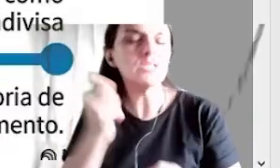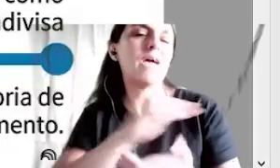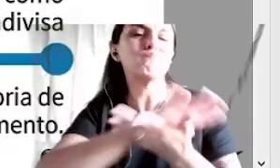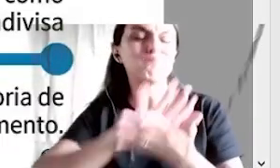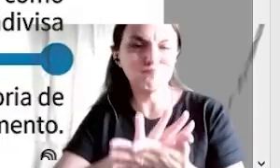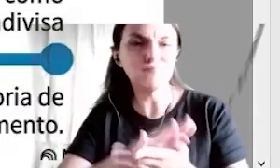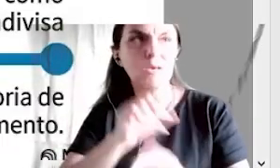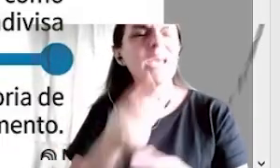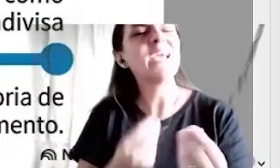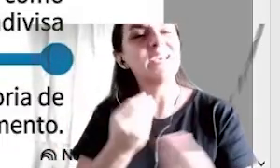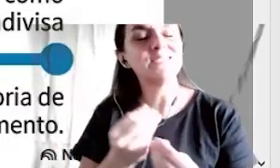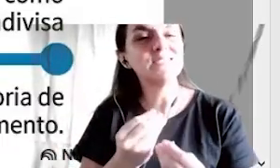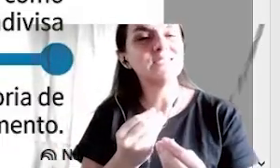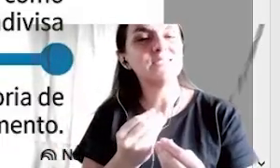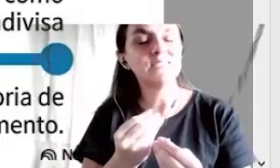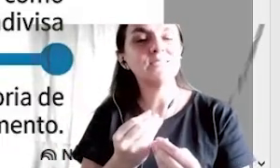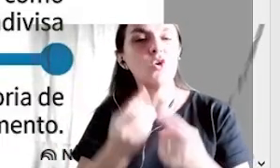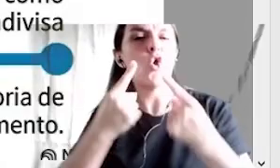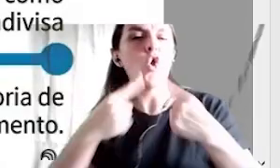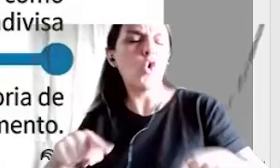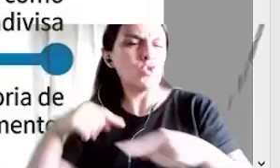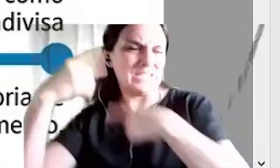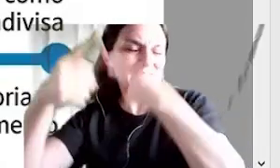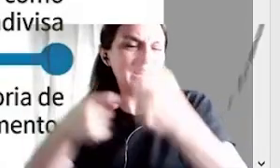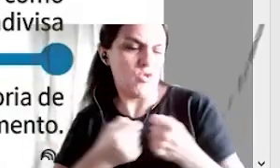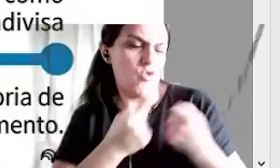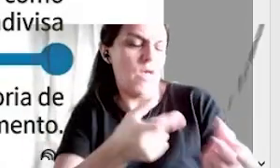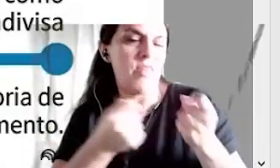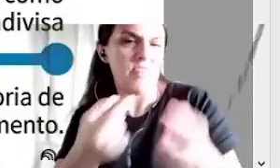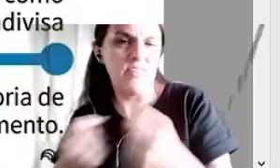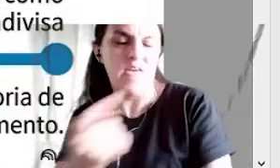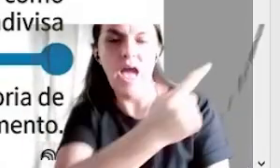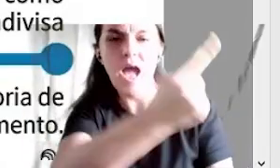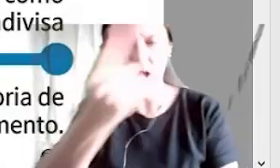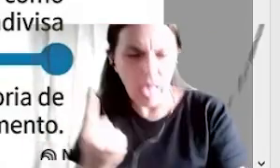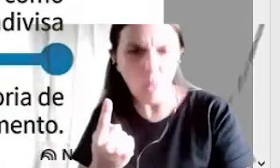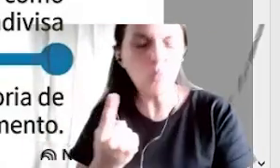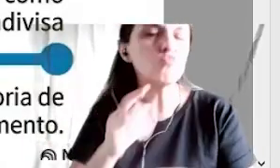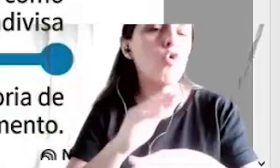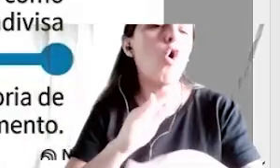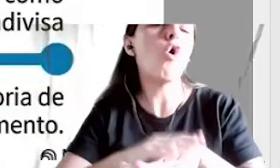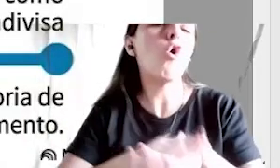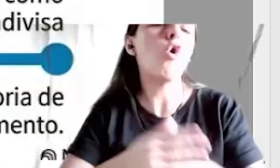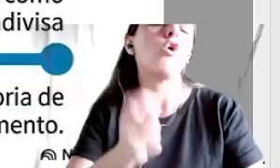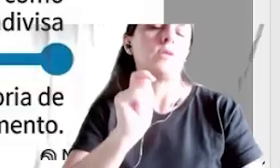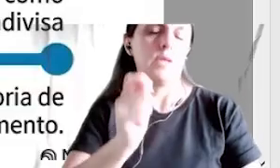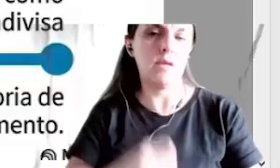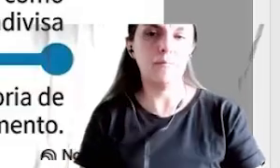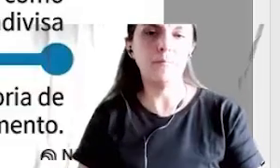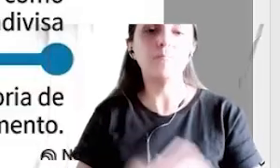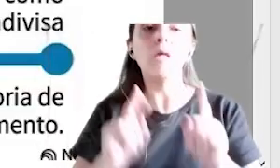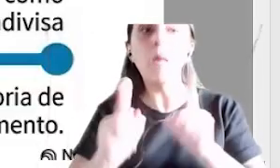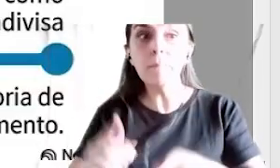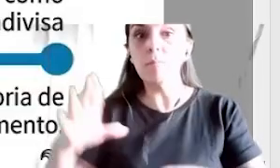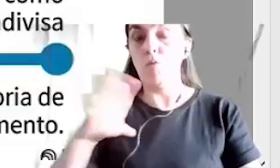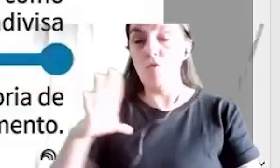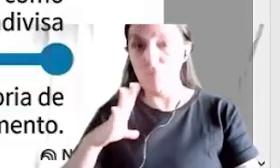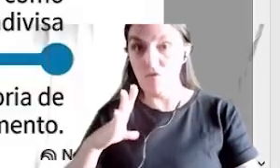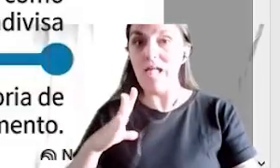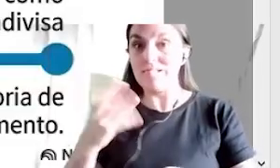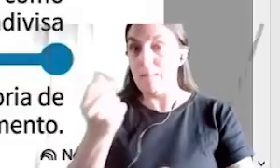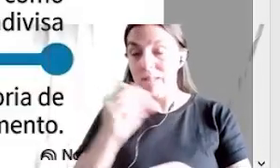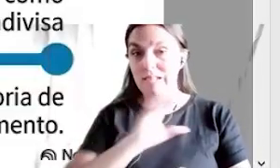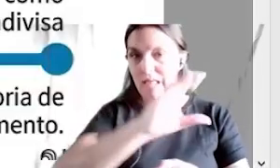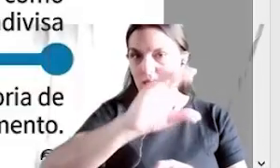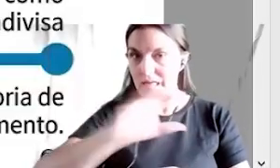la adjudicación de los bienes de todos los herederos. En tanto y en cuanto no se produzca esa partición y